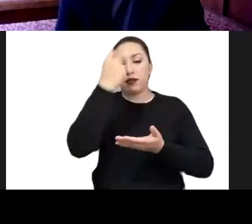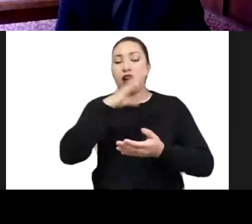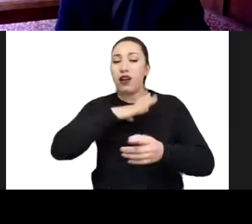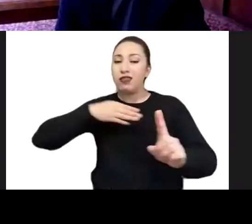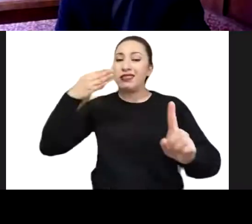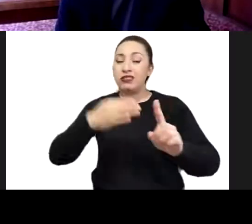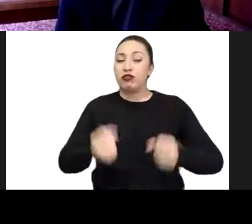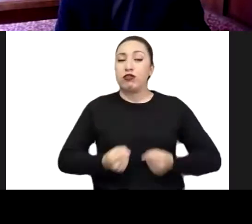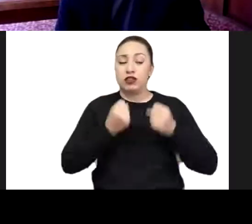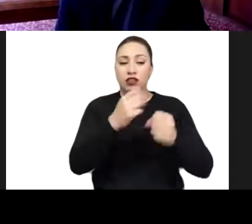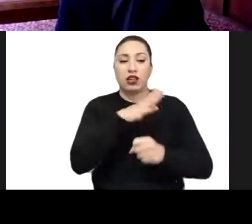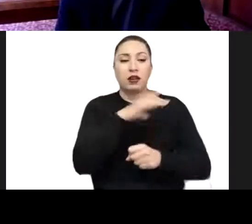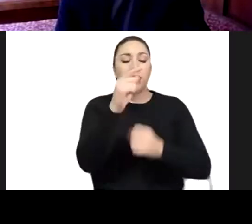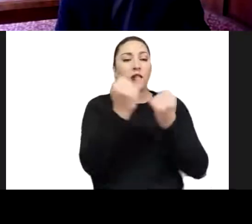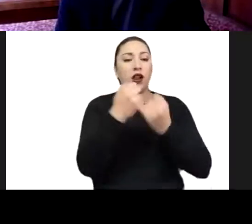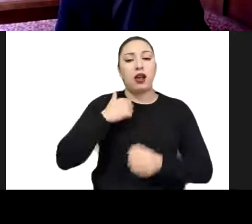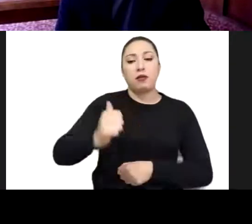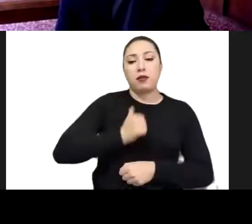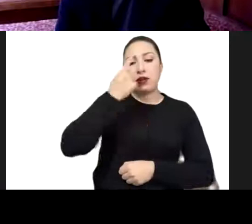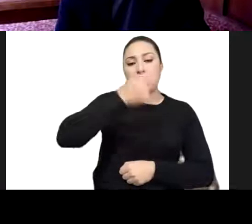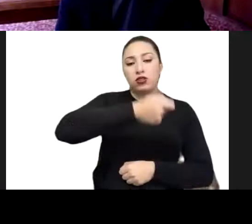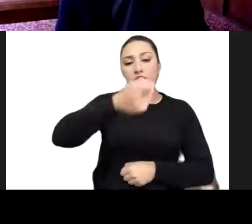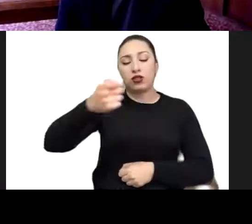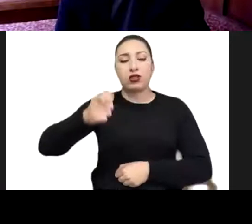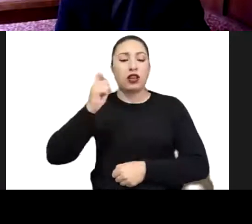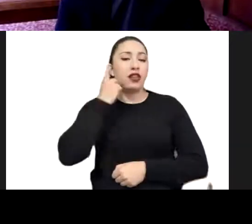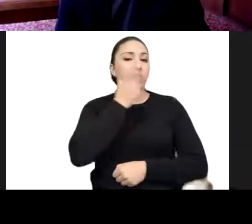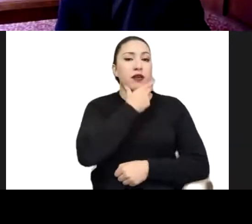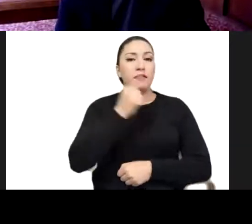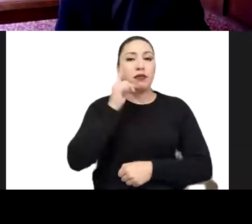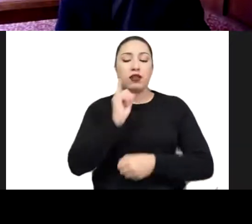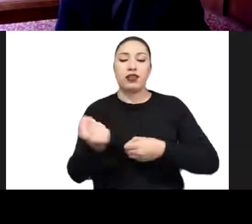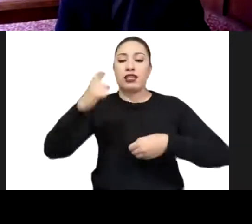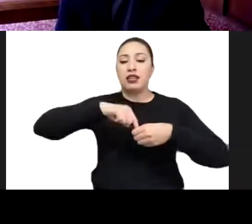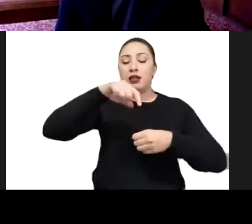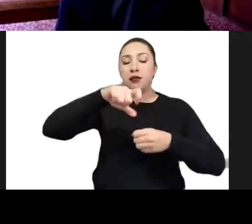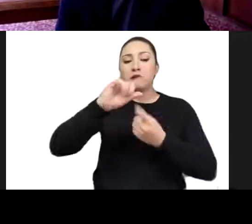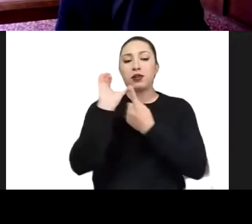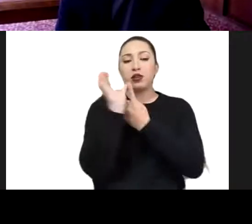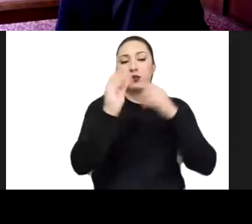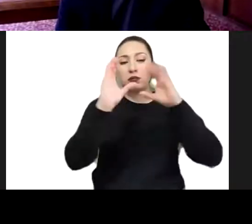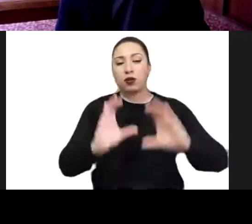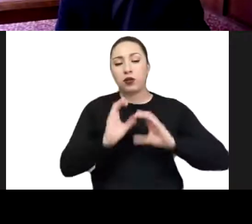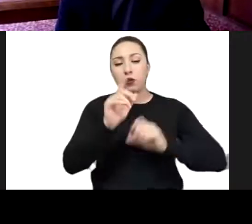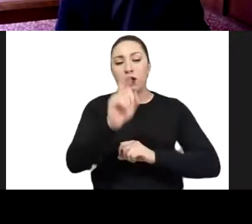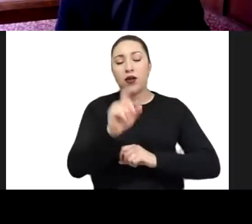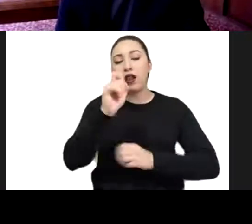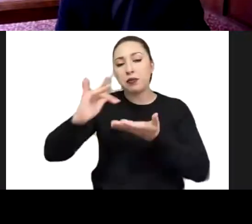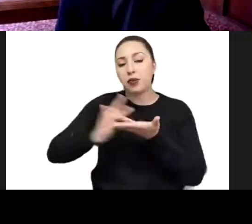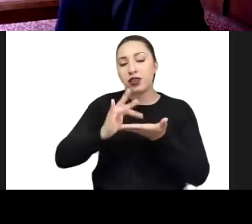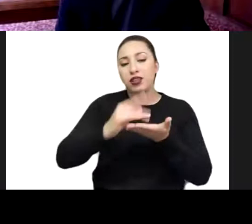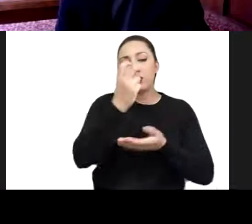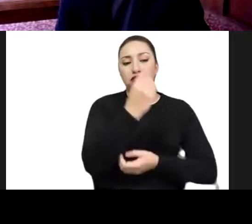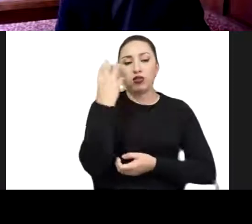aprovecho para saludar a los integrantes de la Comisión de Agua, a los demás legisladores, por apoyar estos esfuerzos tan relevantes.